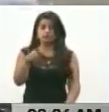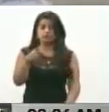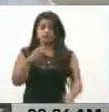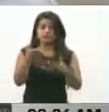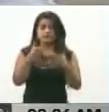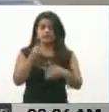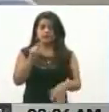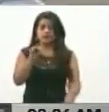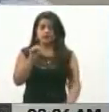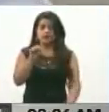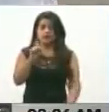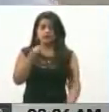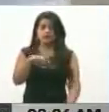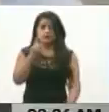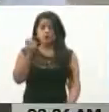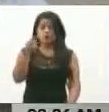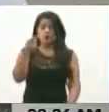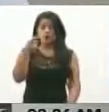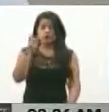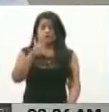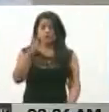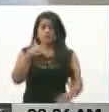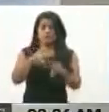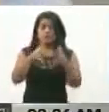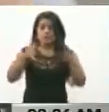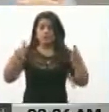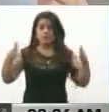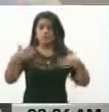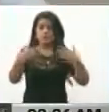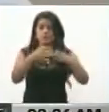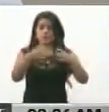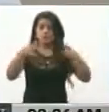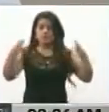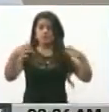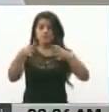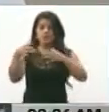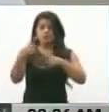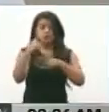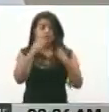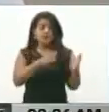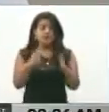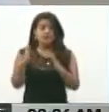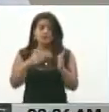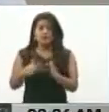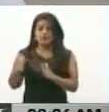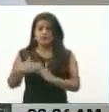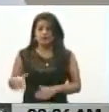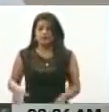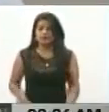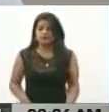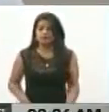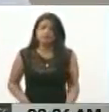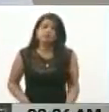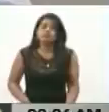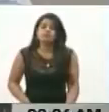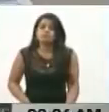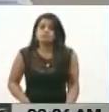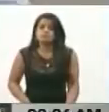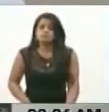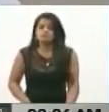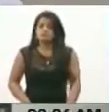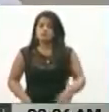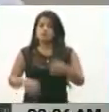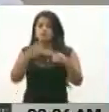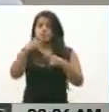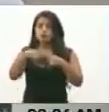así en Guárico, estamos ampliando. Recuerden que estamos trabajando por etapas y bueno... Y